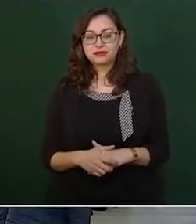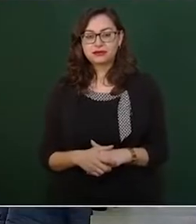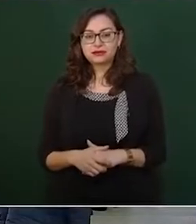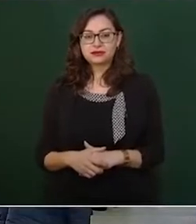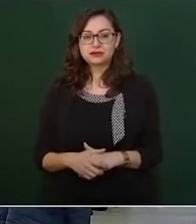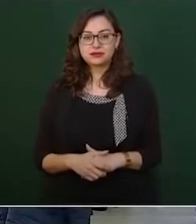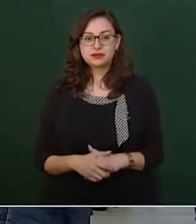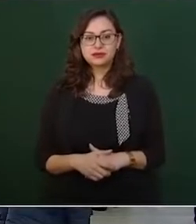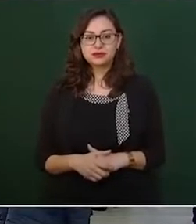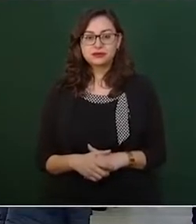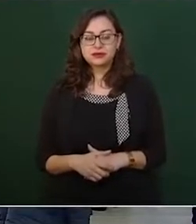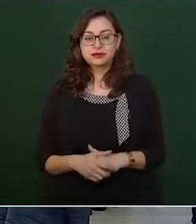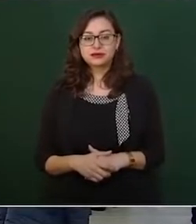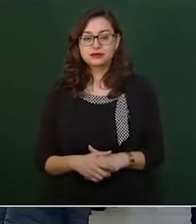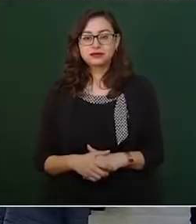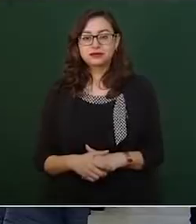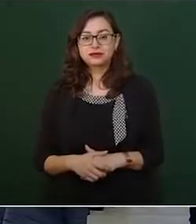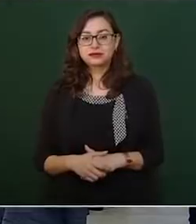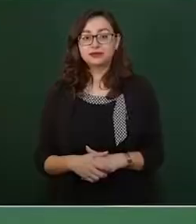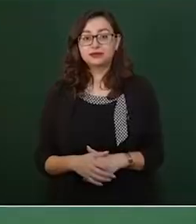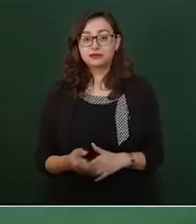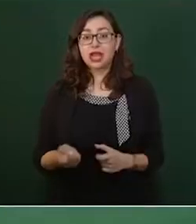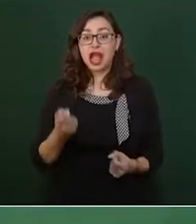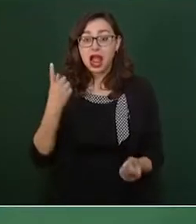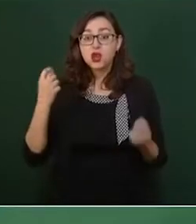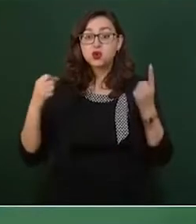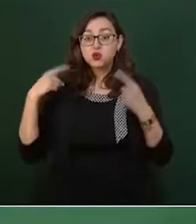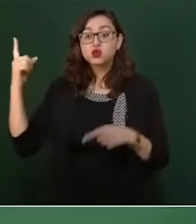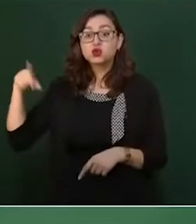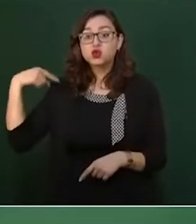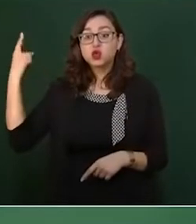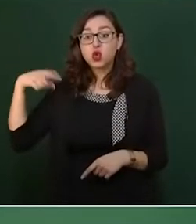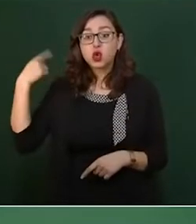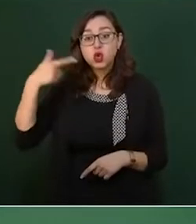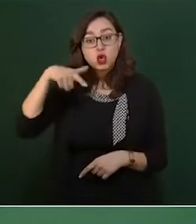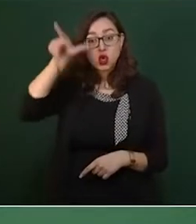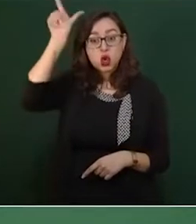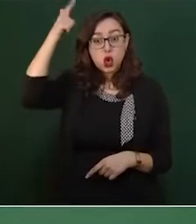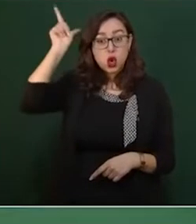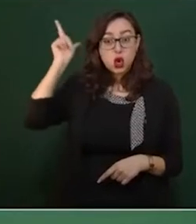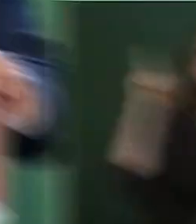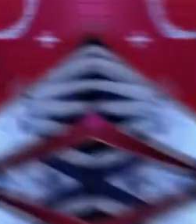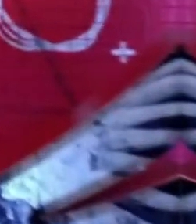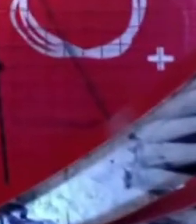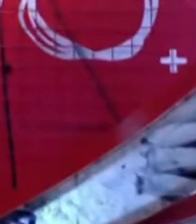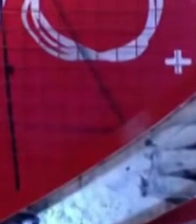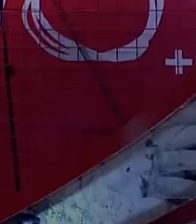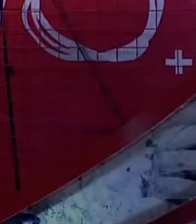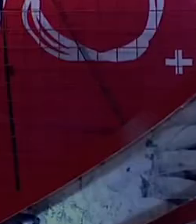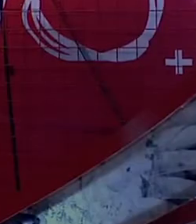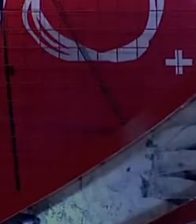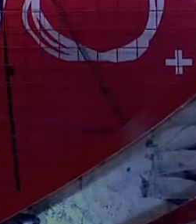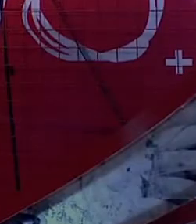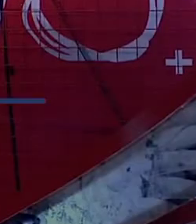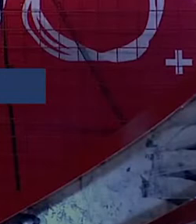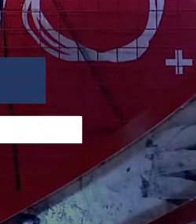hay loquitos que lo celebran. En eso tiene razón. Somos millones los loquitos.